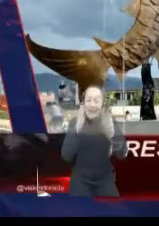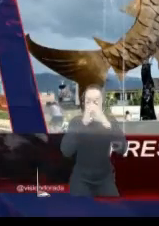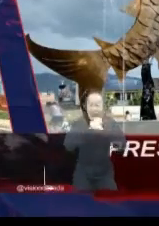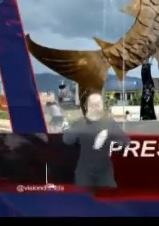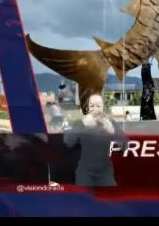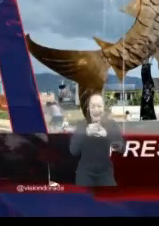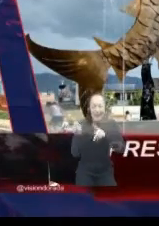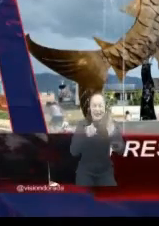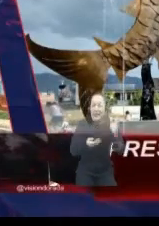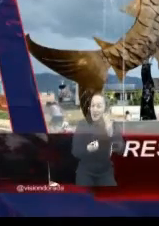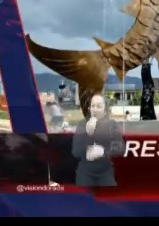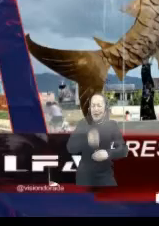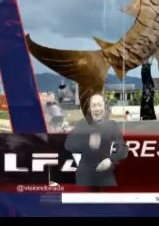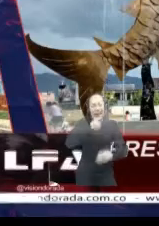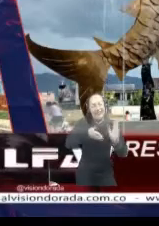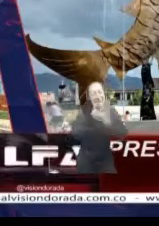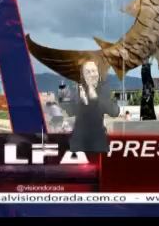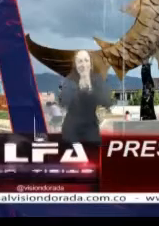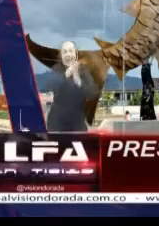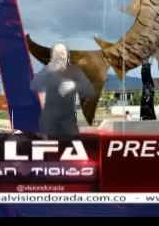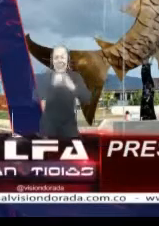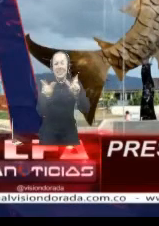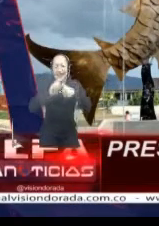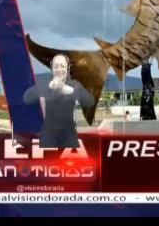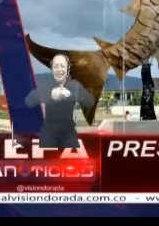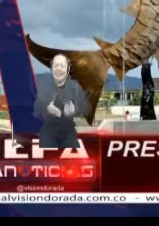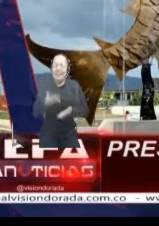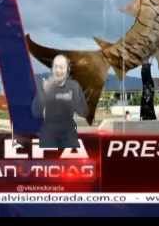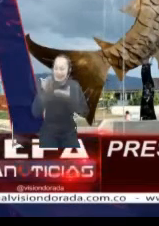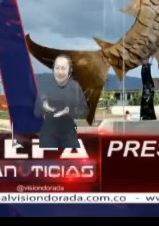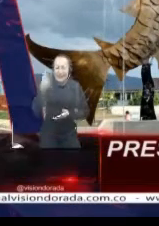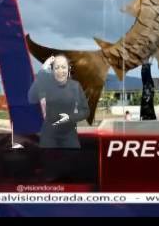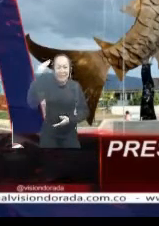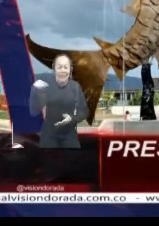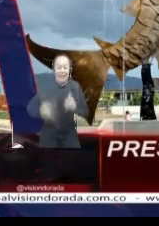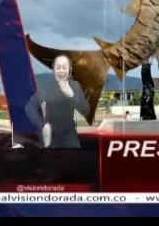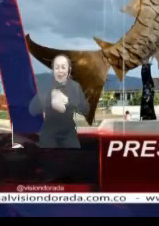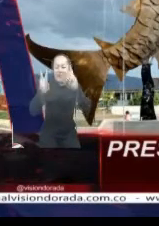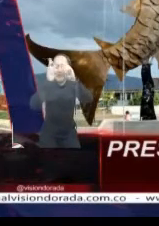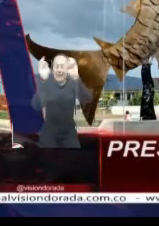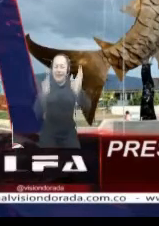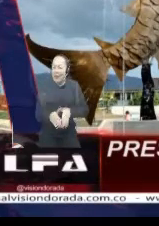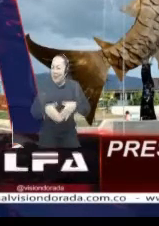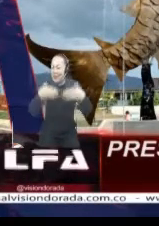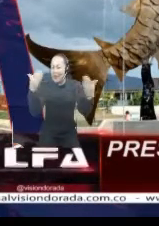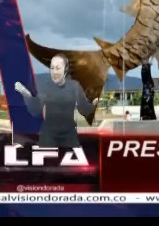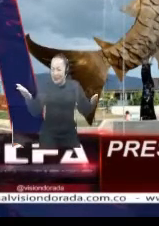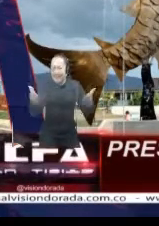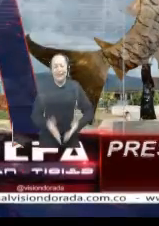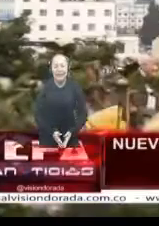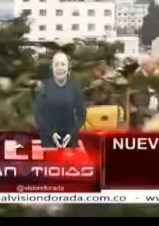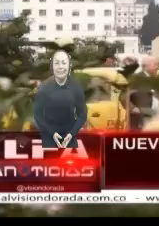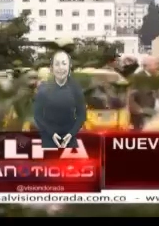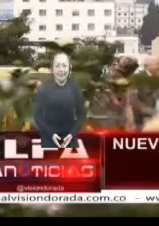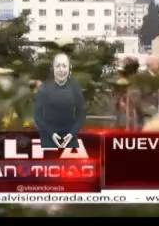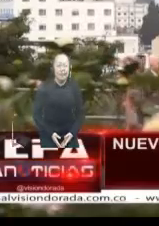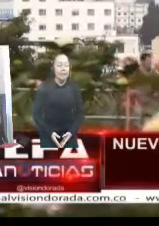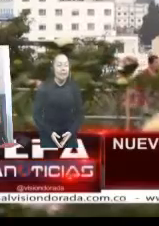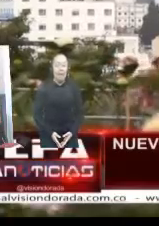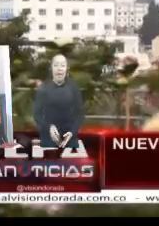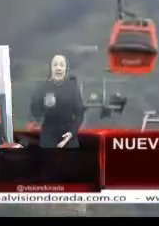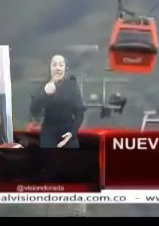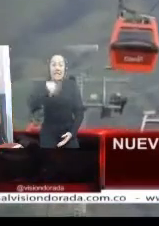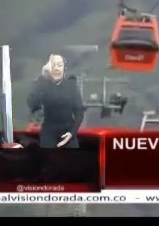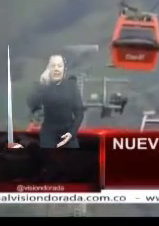Bienvenidos a una nueva edición informativa en Alfa Noticias. Quien les habla, Melissa Valencia. Los dejamos con nuestros titulares. A